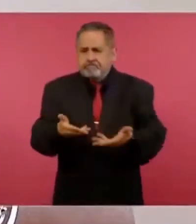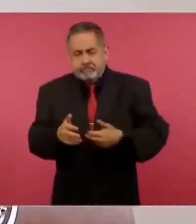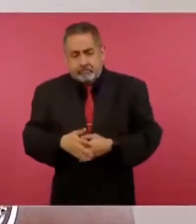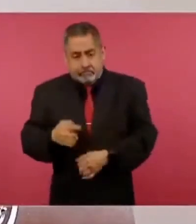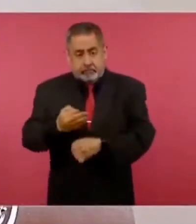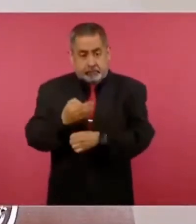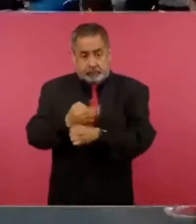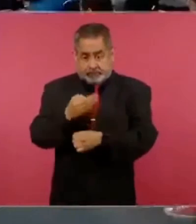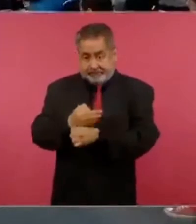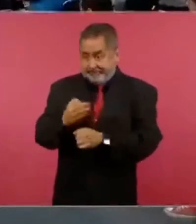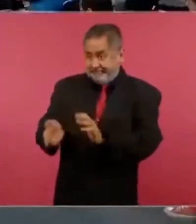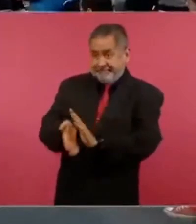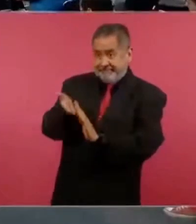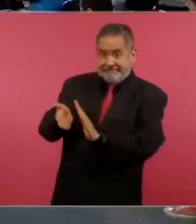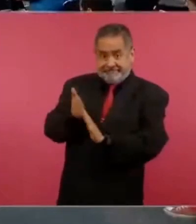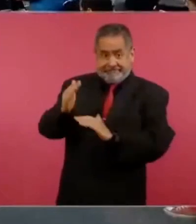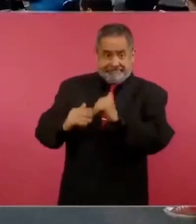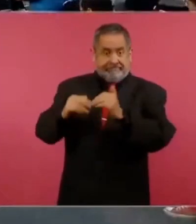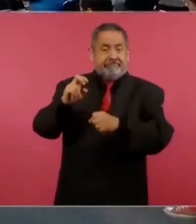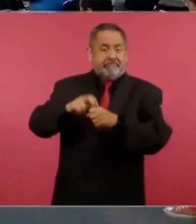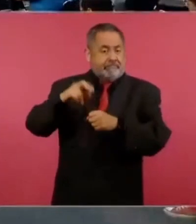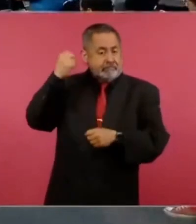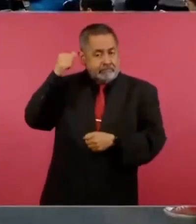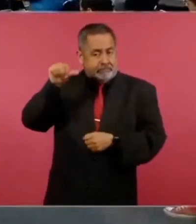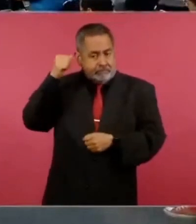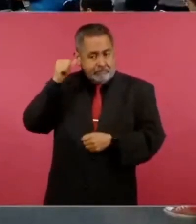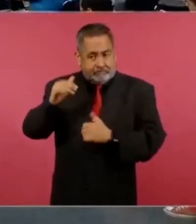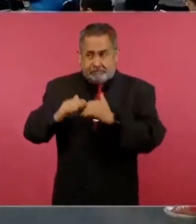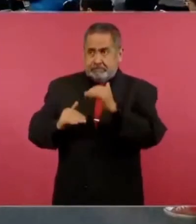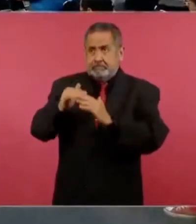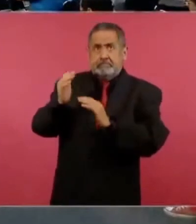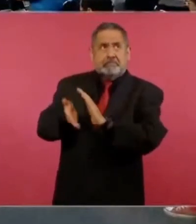construyendo en Acapulco